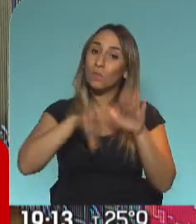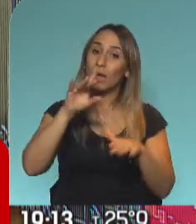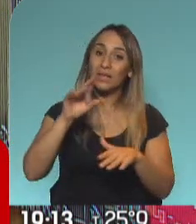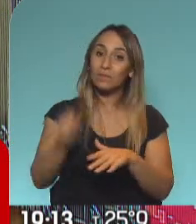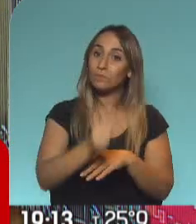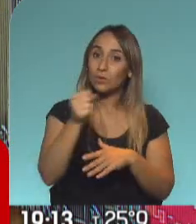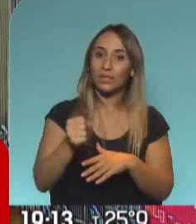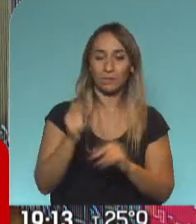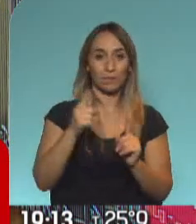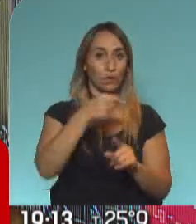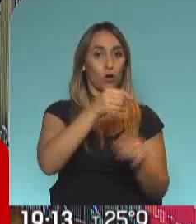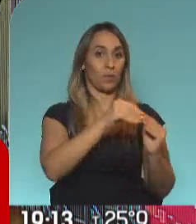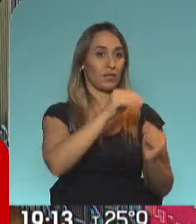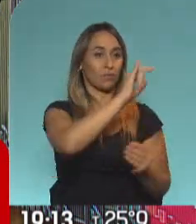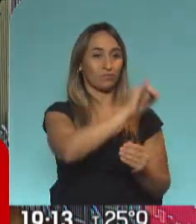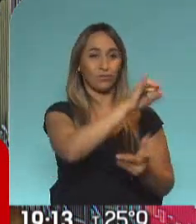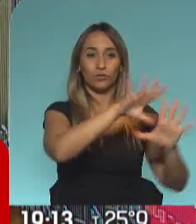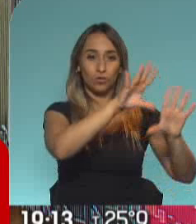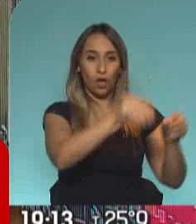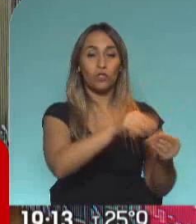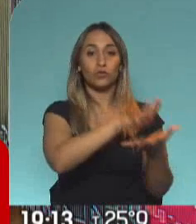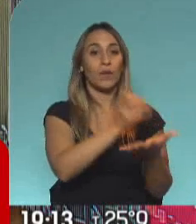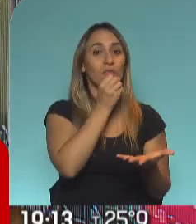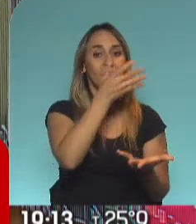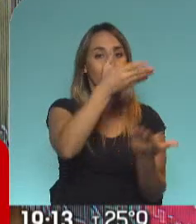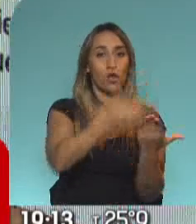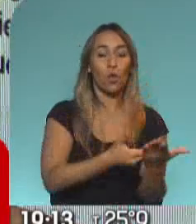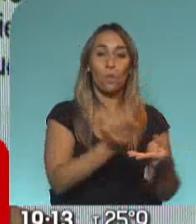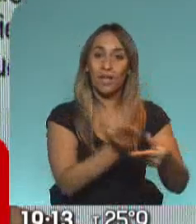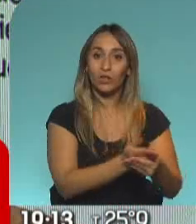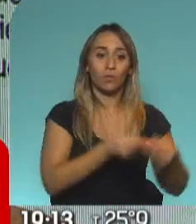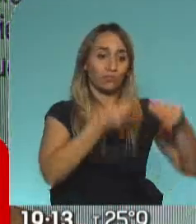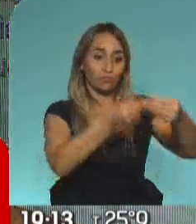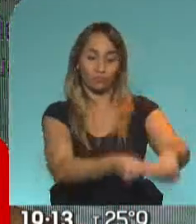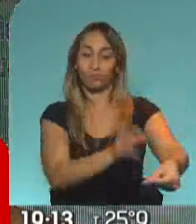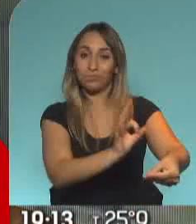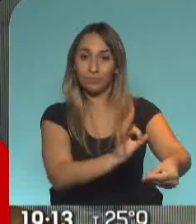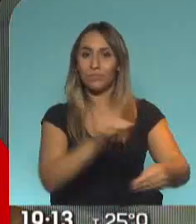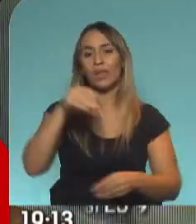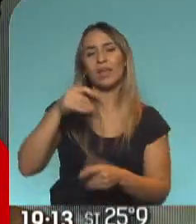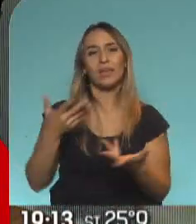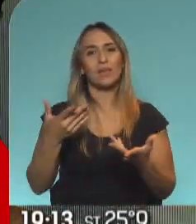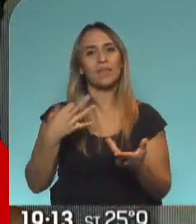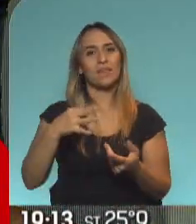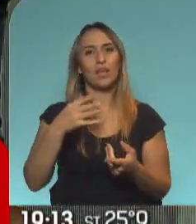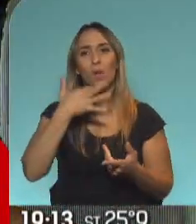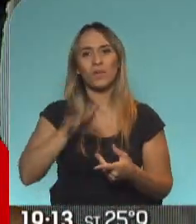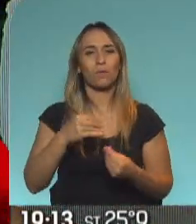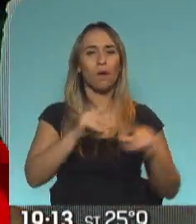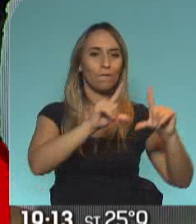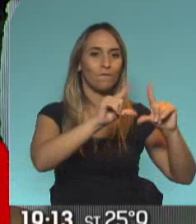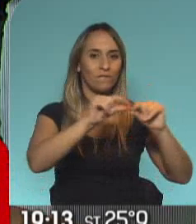de todo lo que explicó Néstor recién respecto a la declaración y la documentación que entregó Beatriz Sarlo, es tratar de entenderlo a partir de fechas.